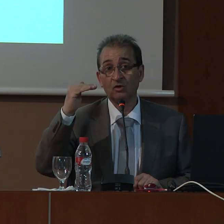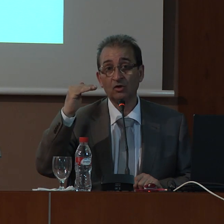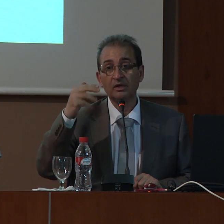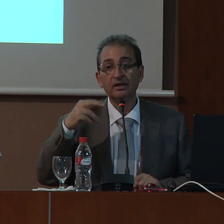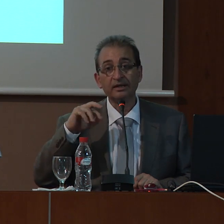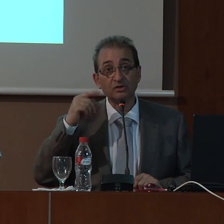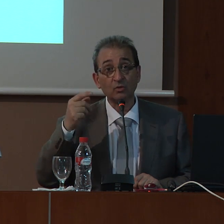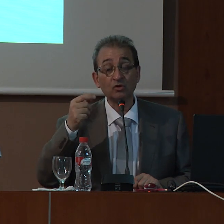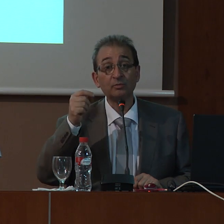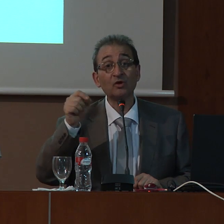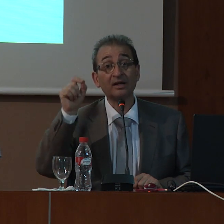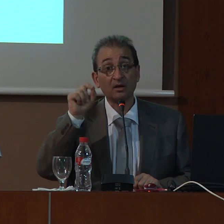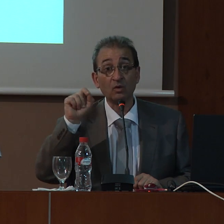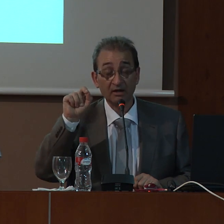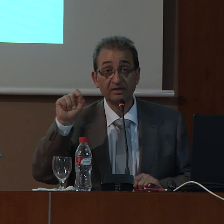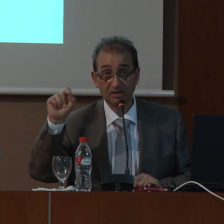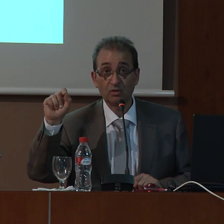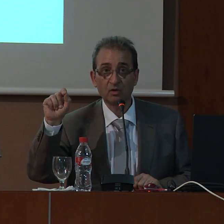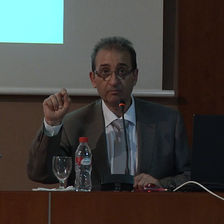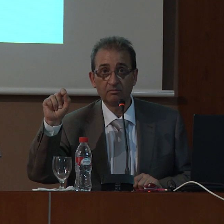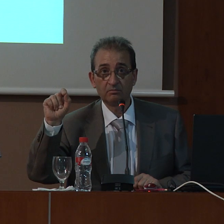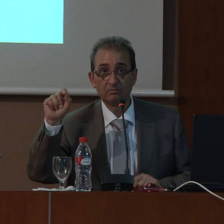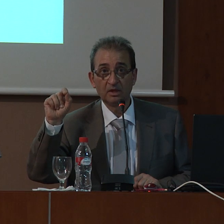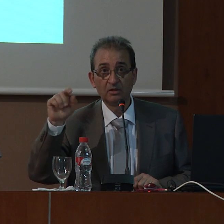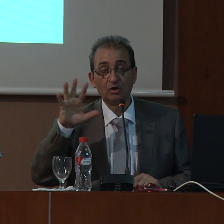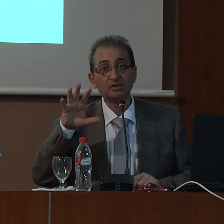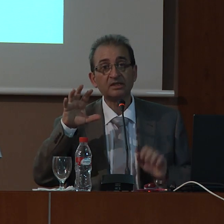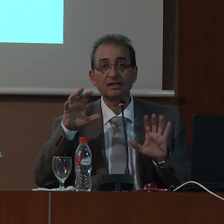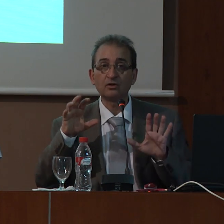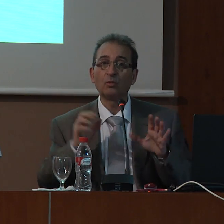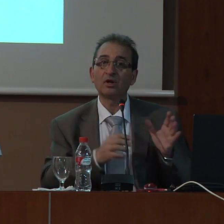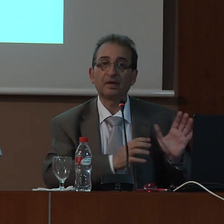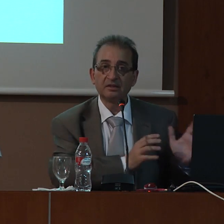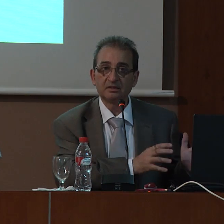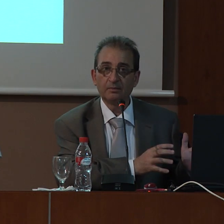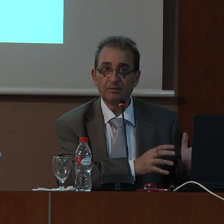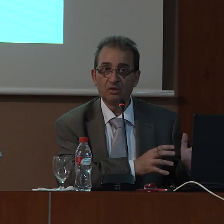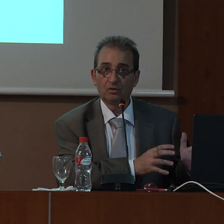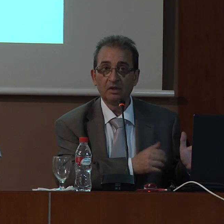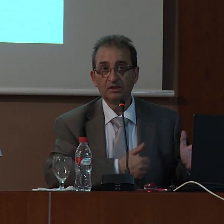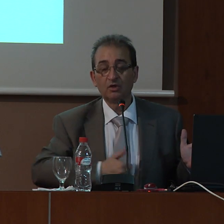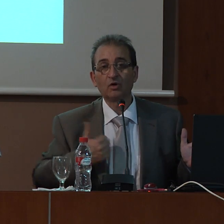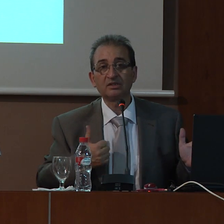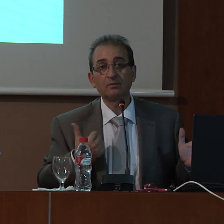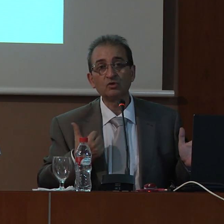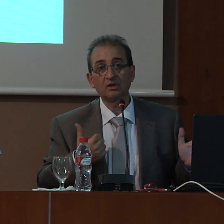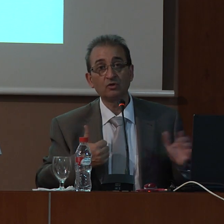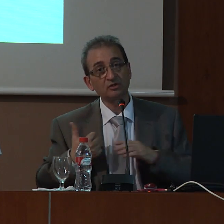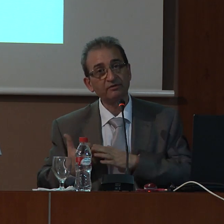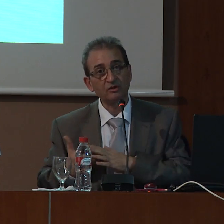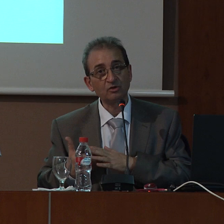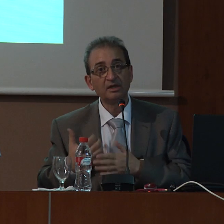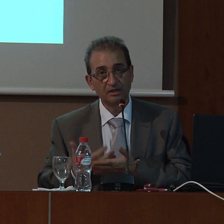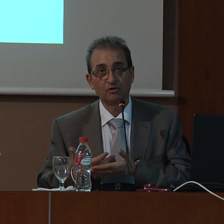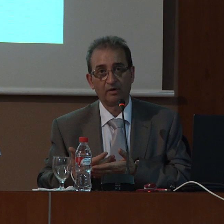escala de dolor. Y el segundo es porque regula la fase de sueño REM. Entonces no se están dando porque el paciente esté deprimido, sino porque se están buscando